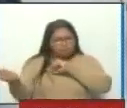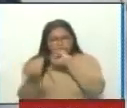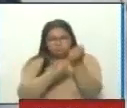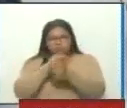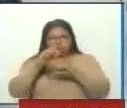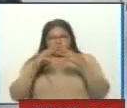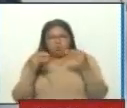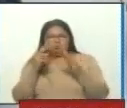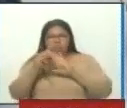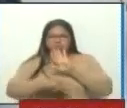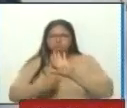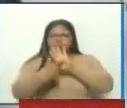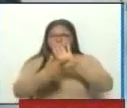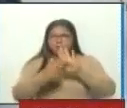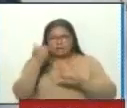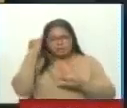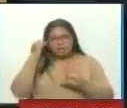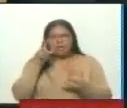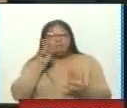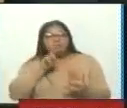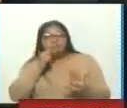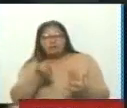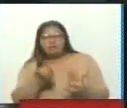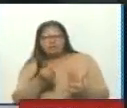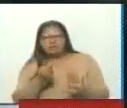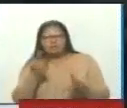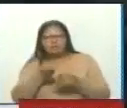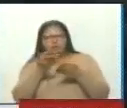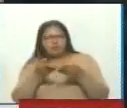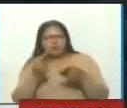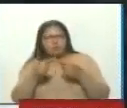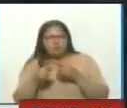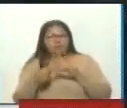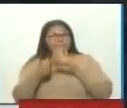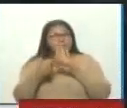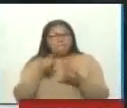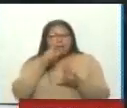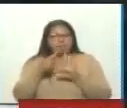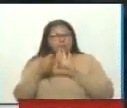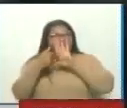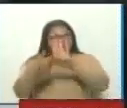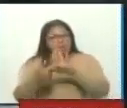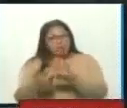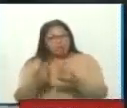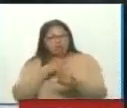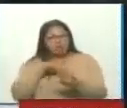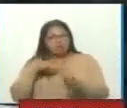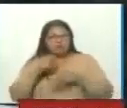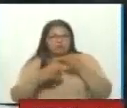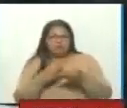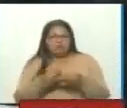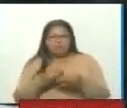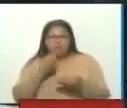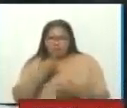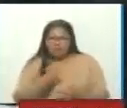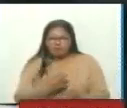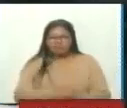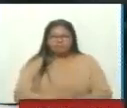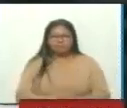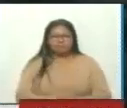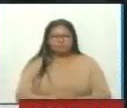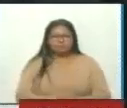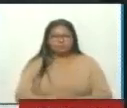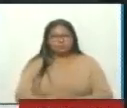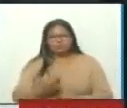presenta argumentos y es mentira lo que están diciendo al gobierno. Pero somos malos para decir... lo bueno que se está incluso haciendo. Lo dijo porque dijo